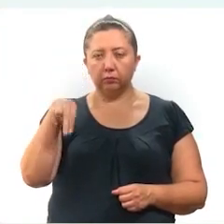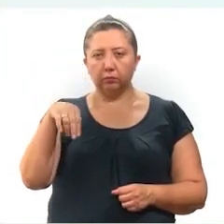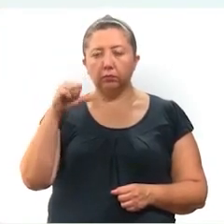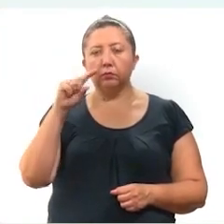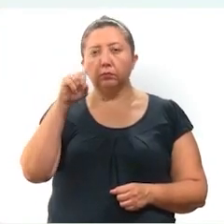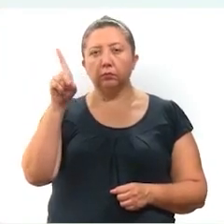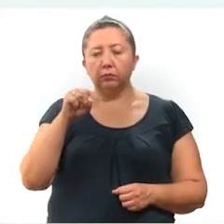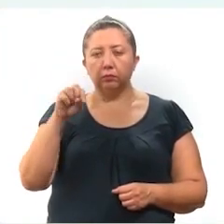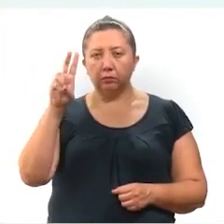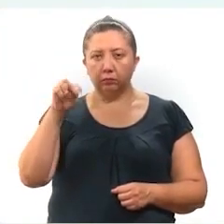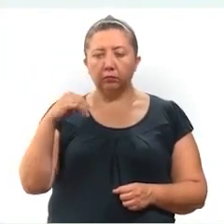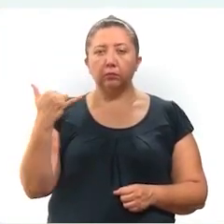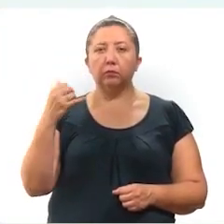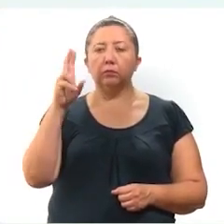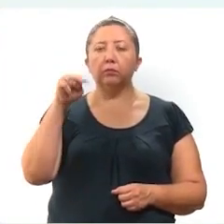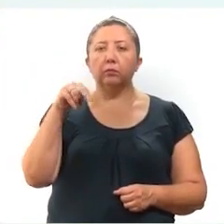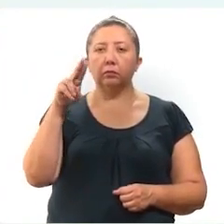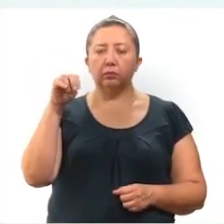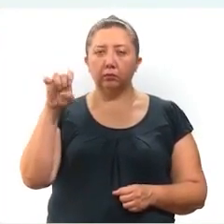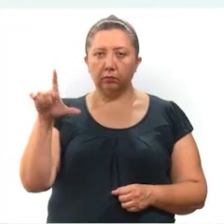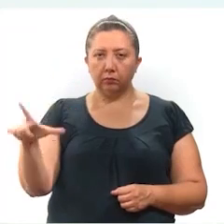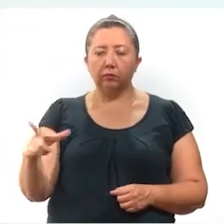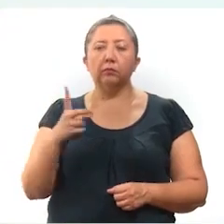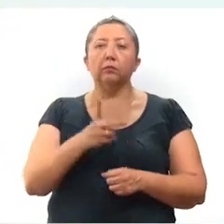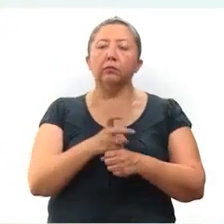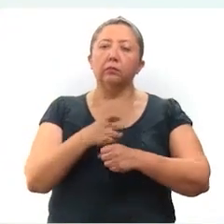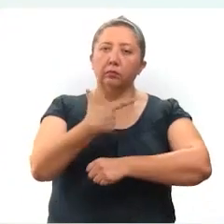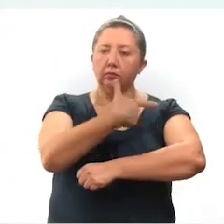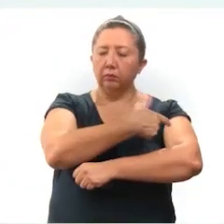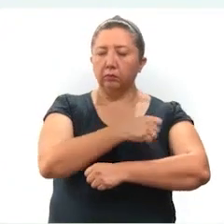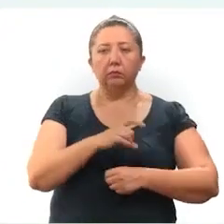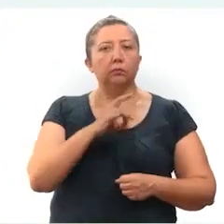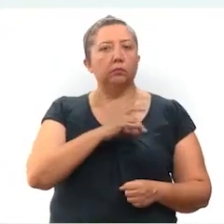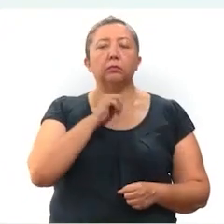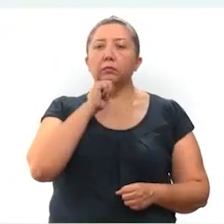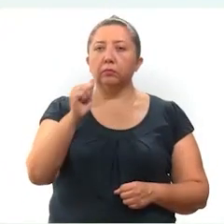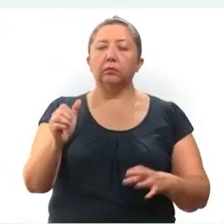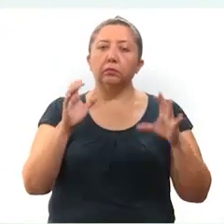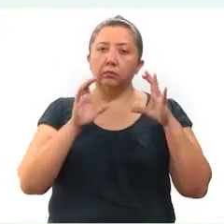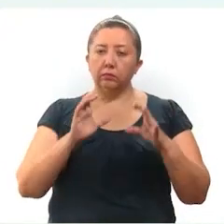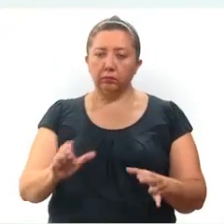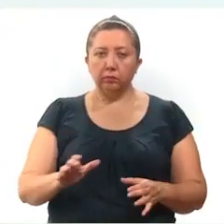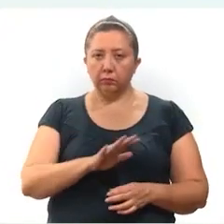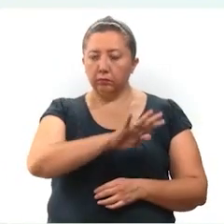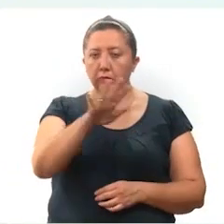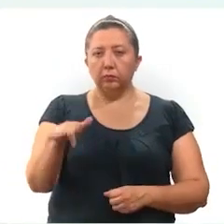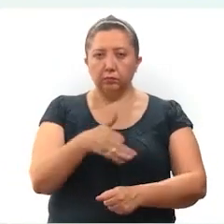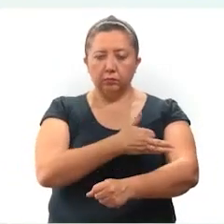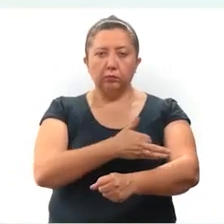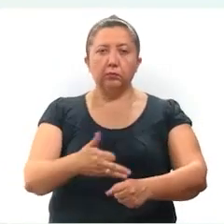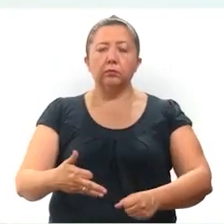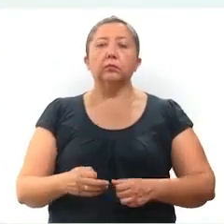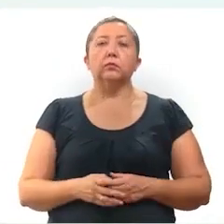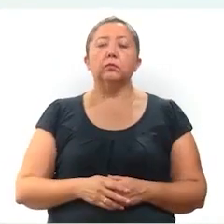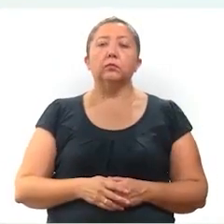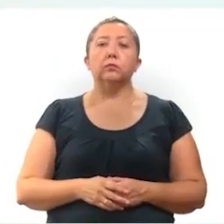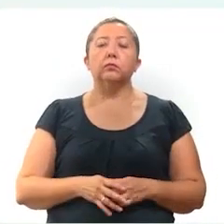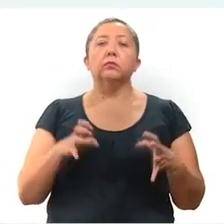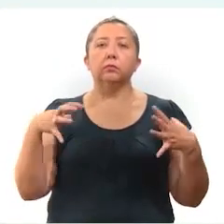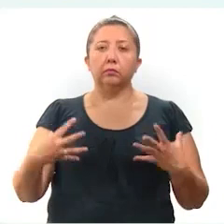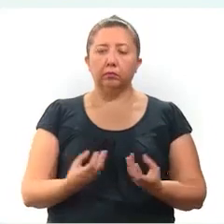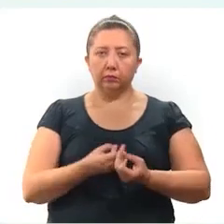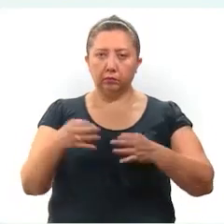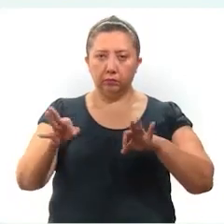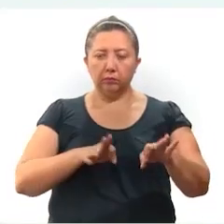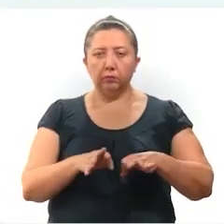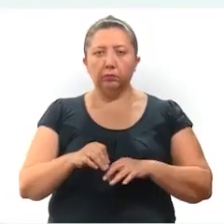Chapap, Tzán y Cuncunul. Los invitamos a vacunarse sin temor para proteger nuestra salud y la de nuestras familias.